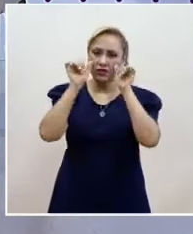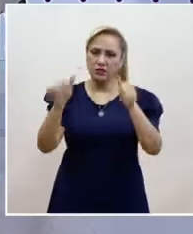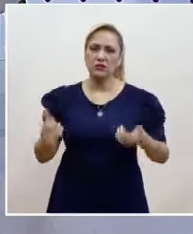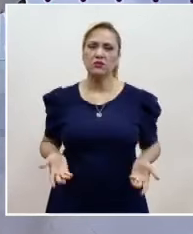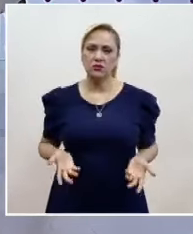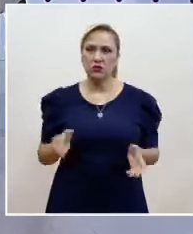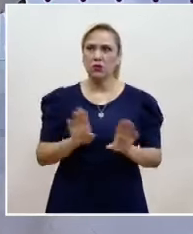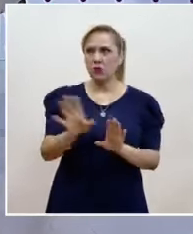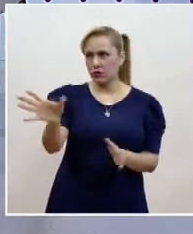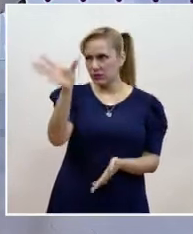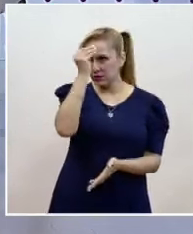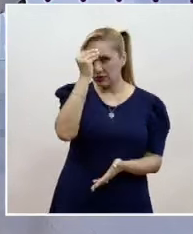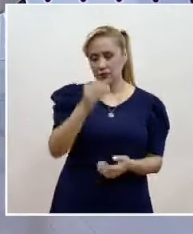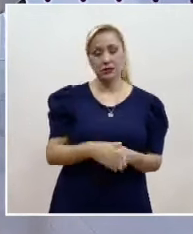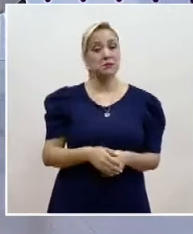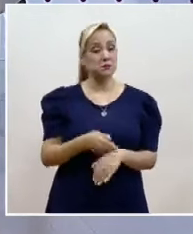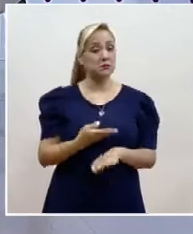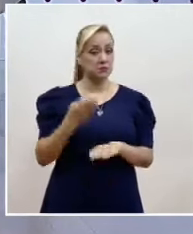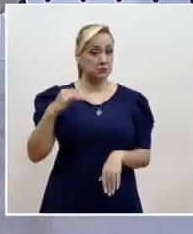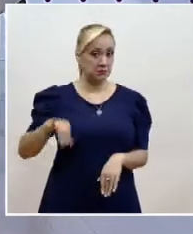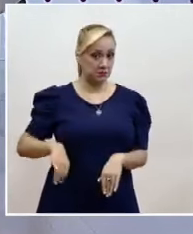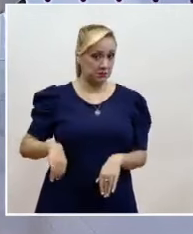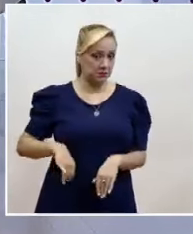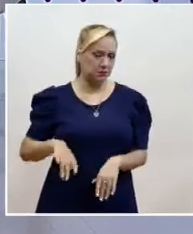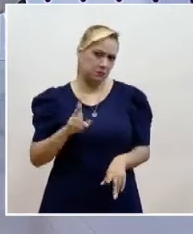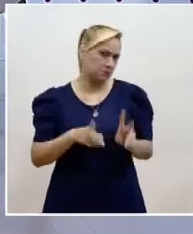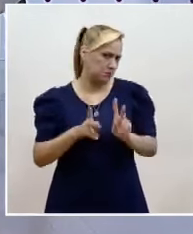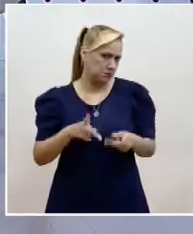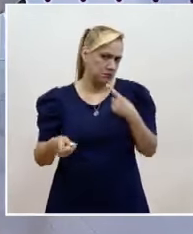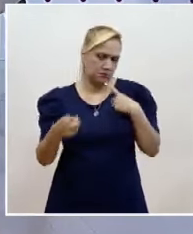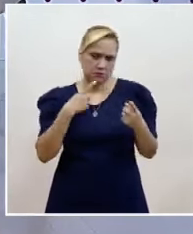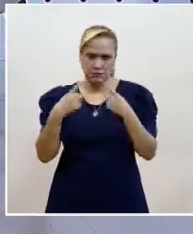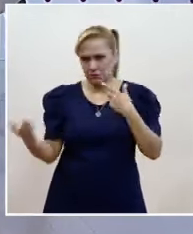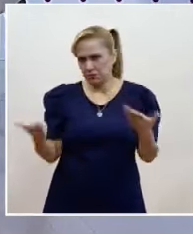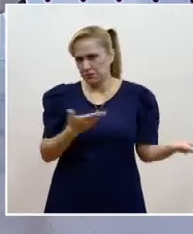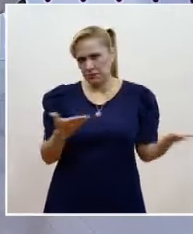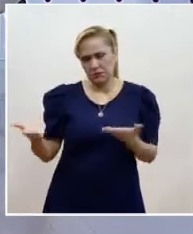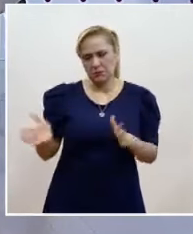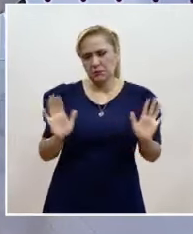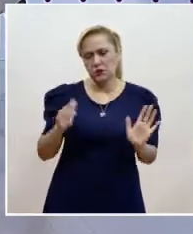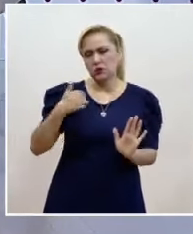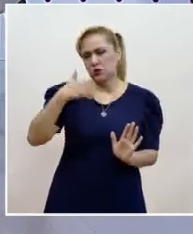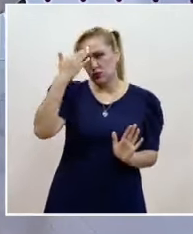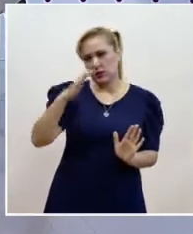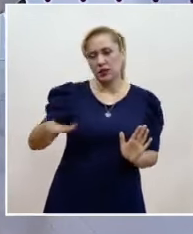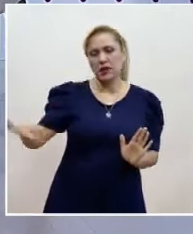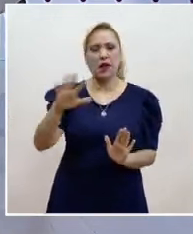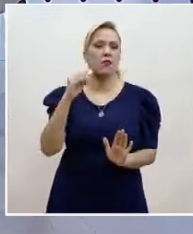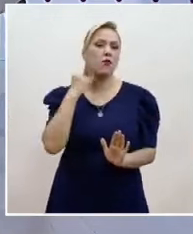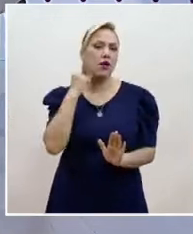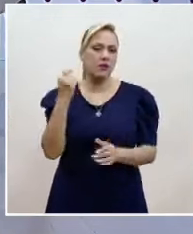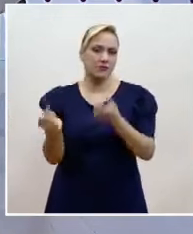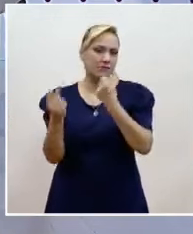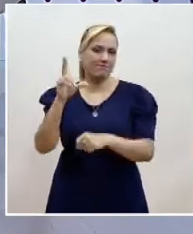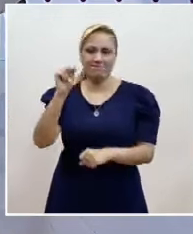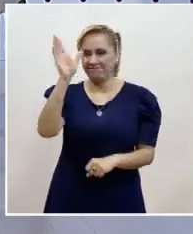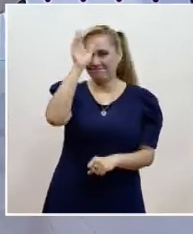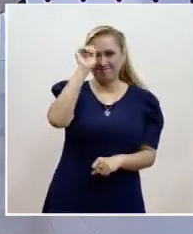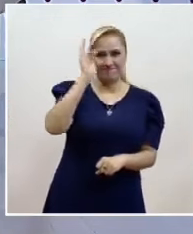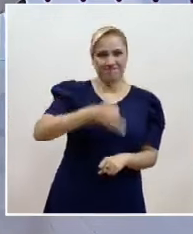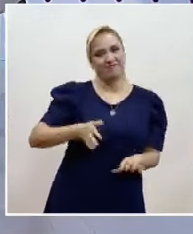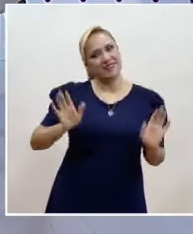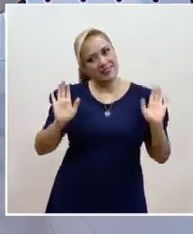Sí, es muy interesante y también diría debatible, porque creo que estoy seguro que un sector de la abogacía mexicana no estaría muy de acuerdo, pero